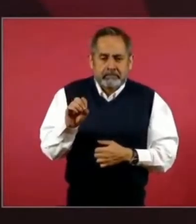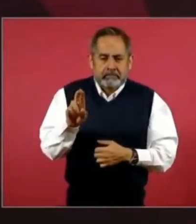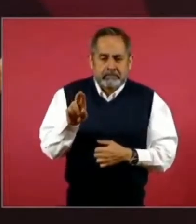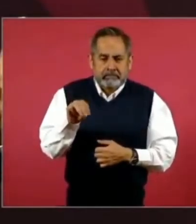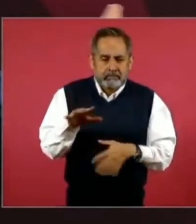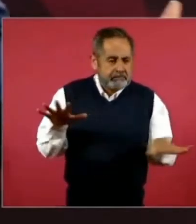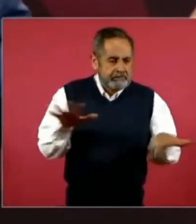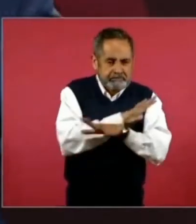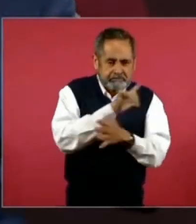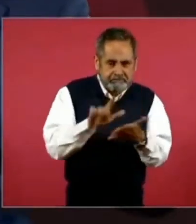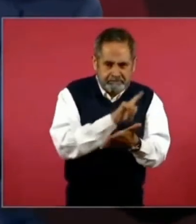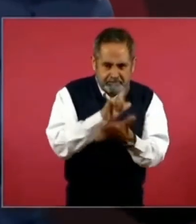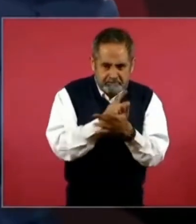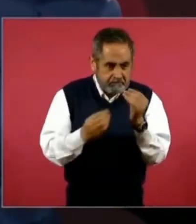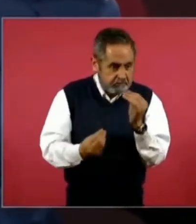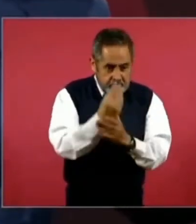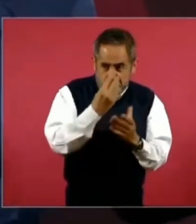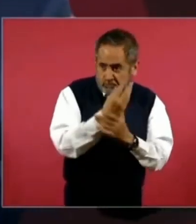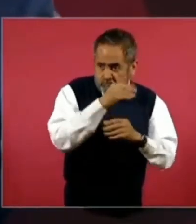pues es un movimiento